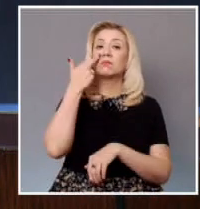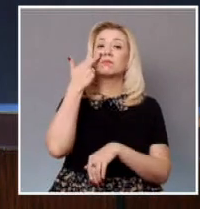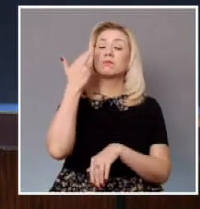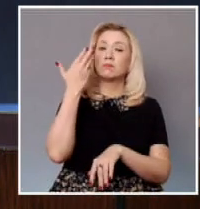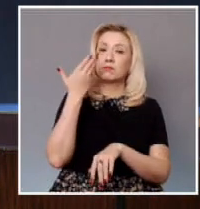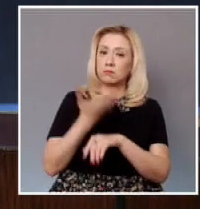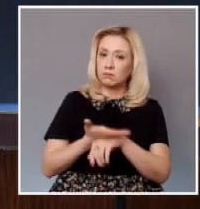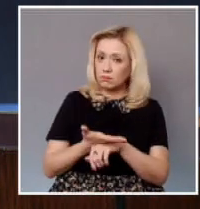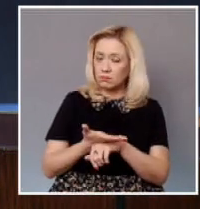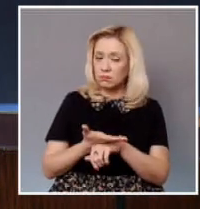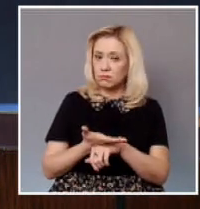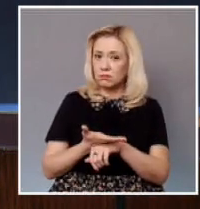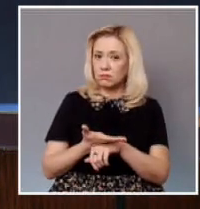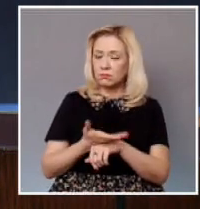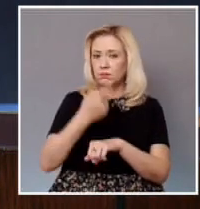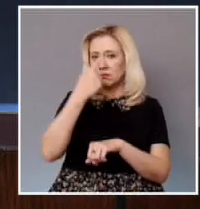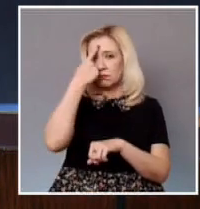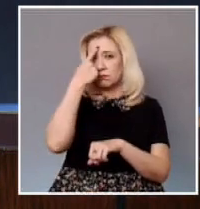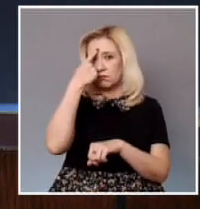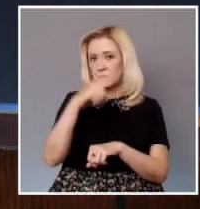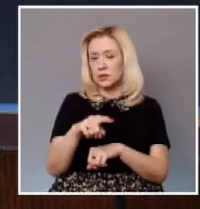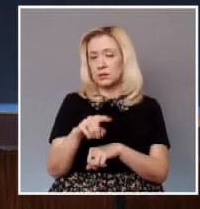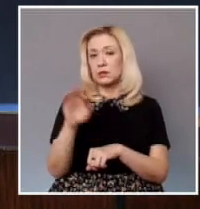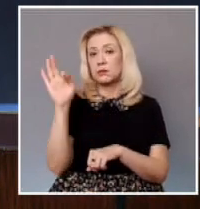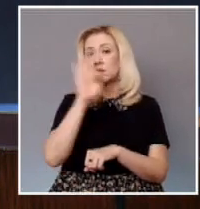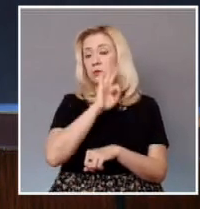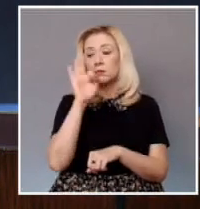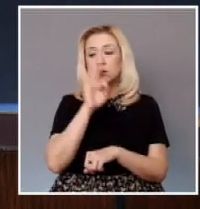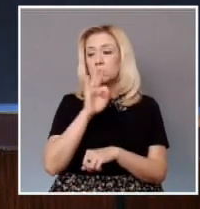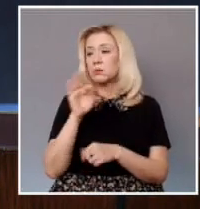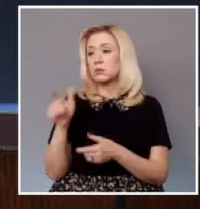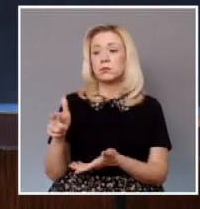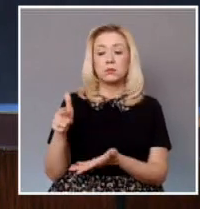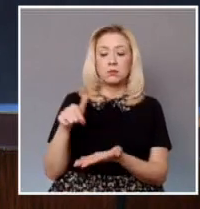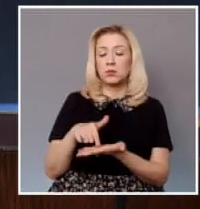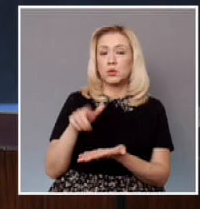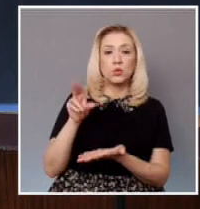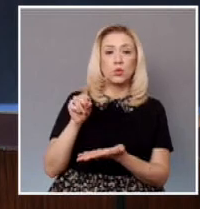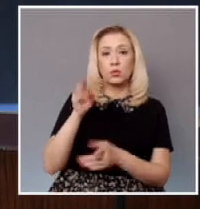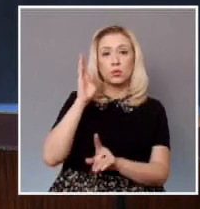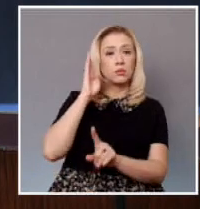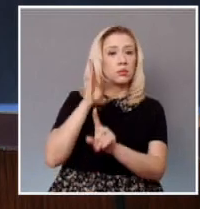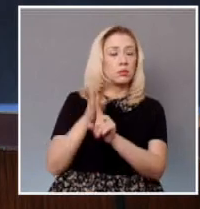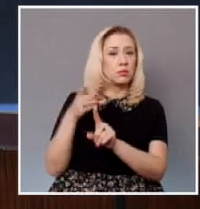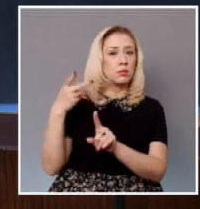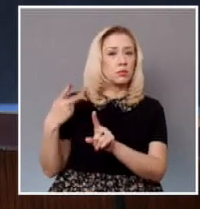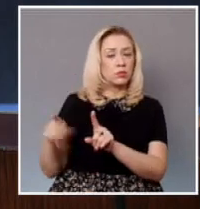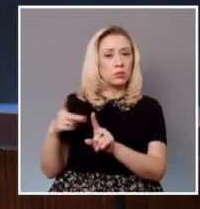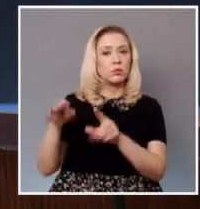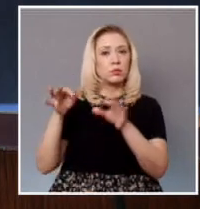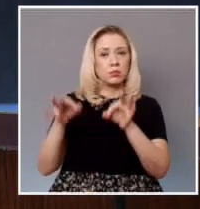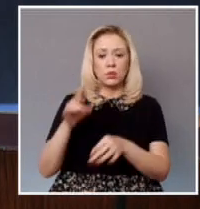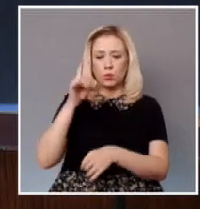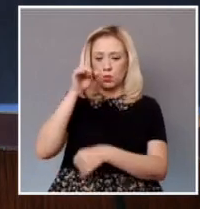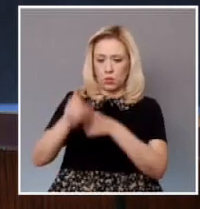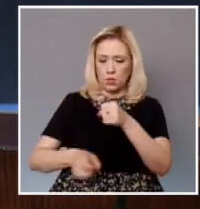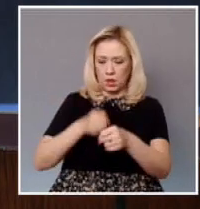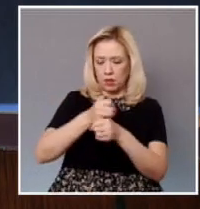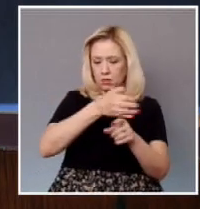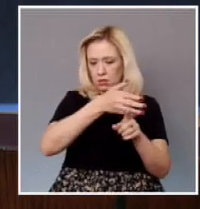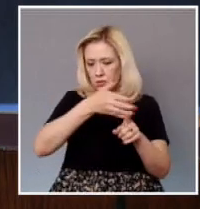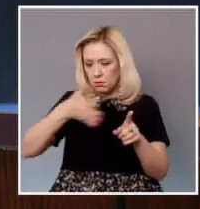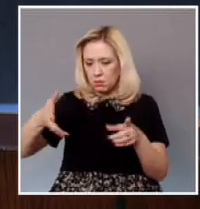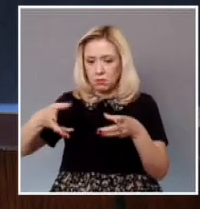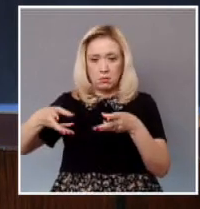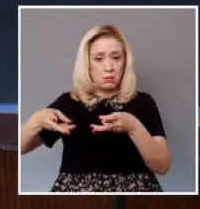tal manera que si no se destinan a los fines y en la temporalidad en la que fueron entregados,